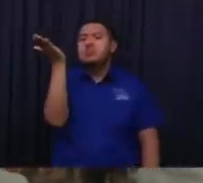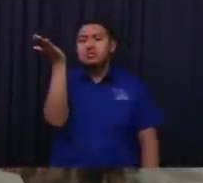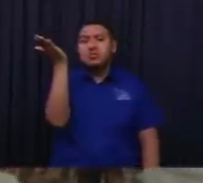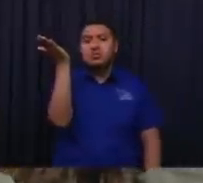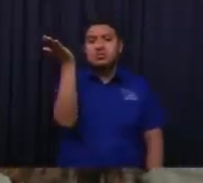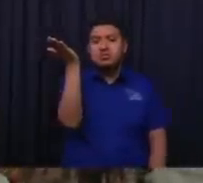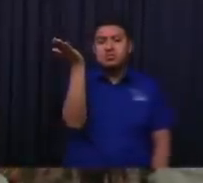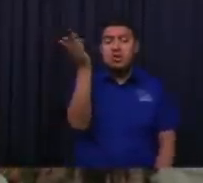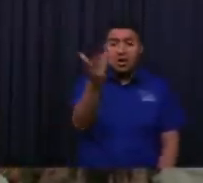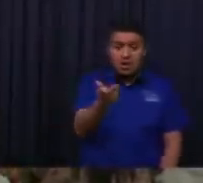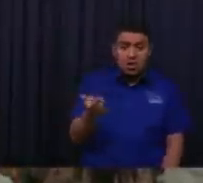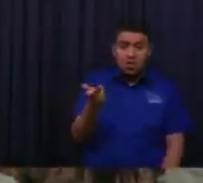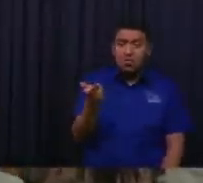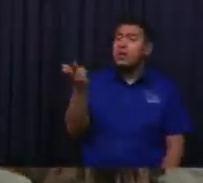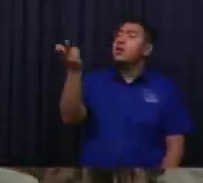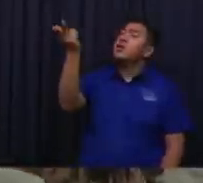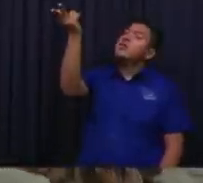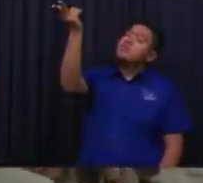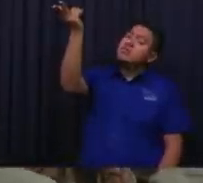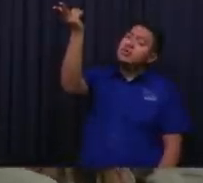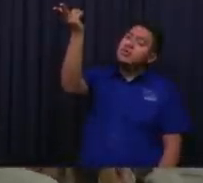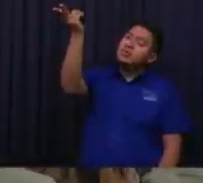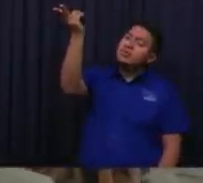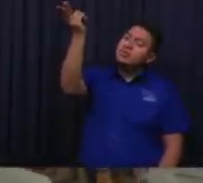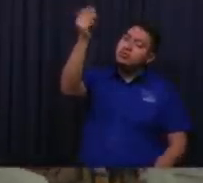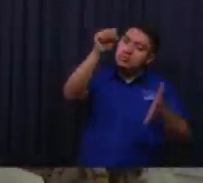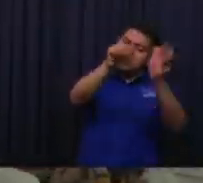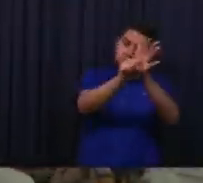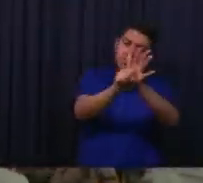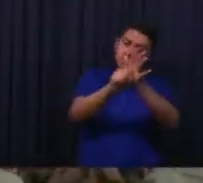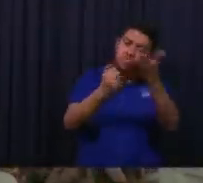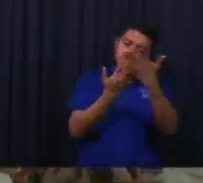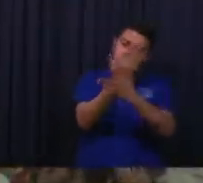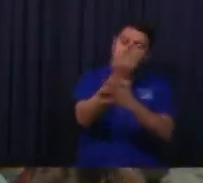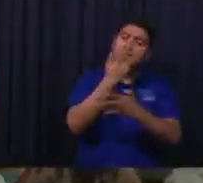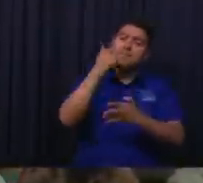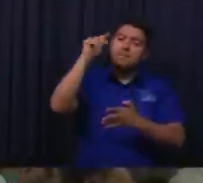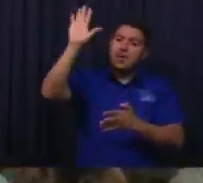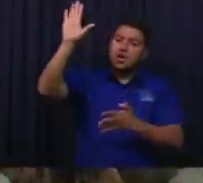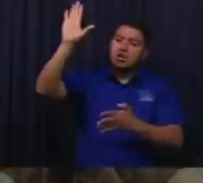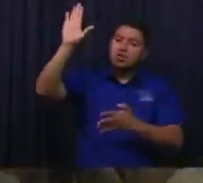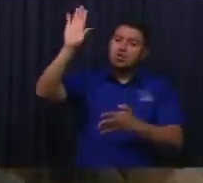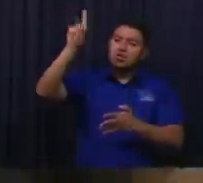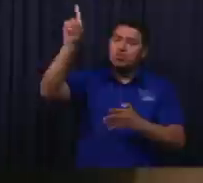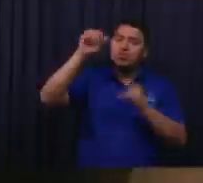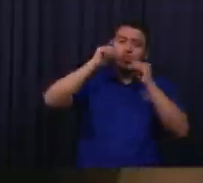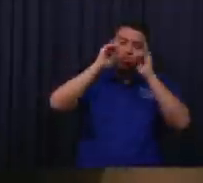Hoy levantamos esta copa, señal del nuevo pacto en tu sangre.